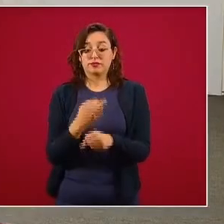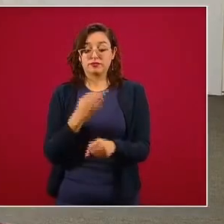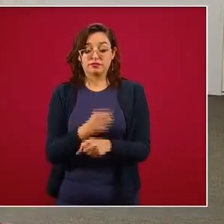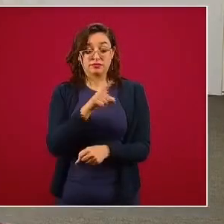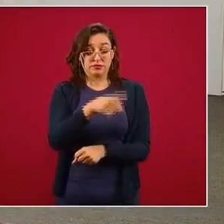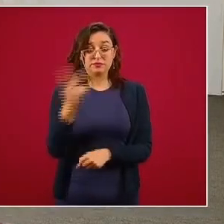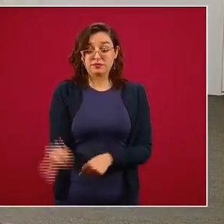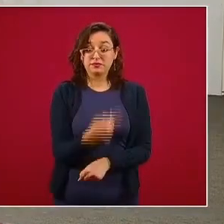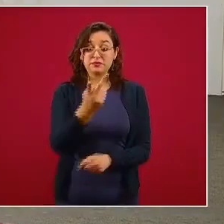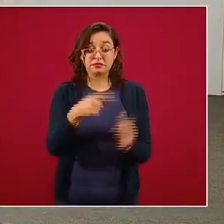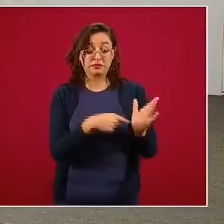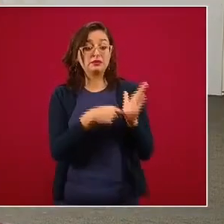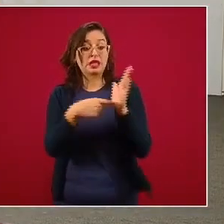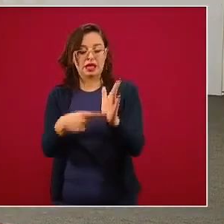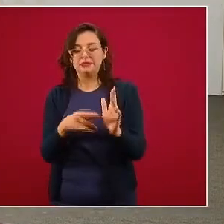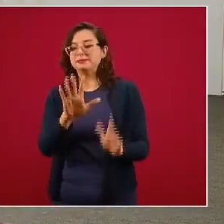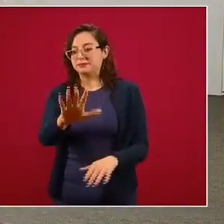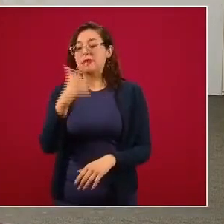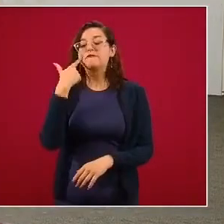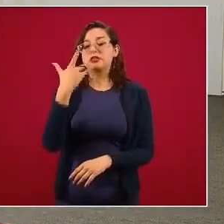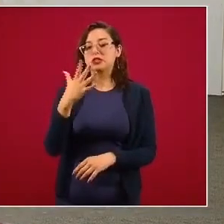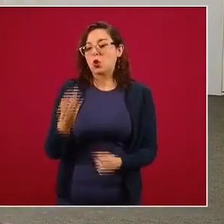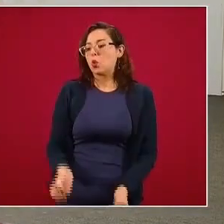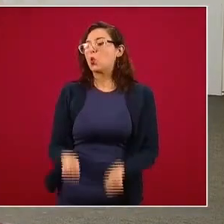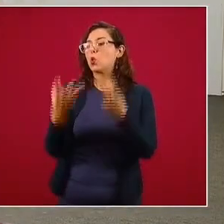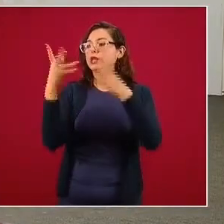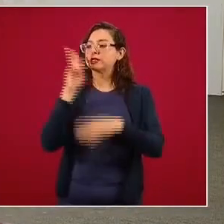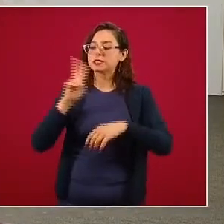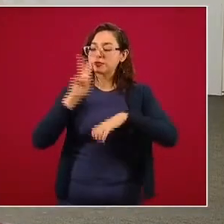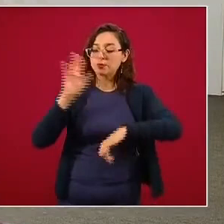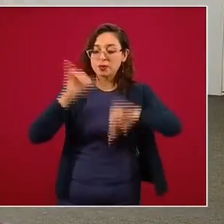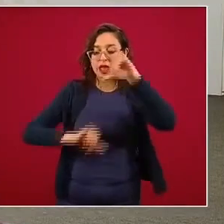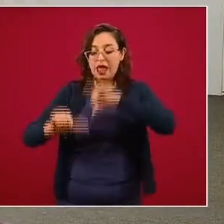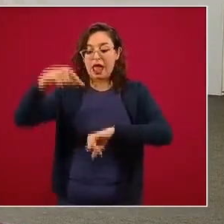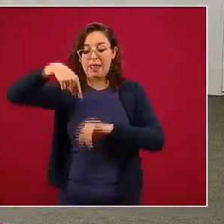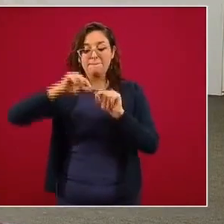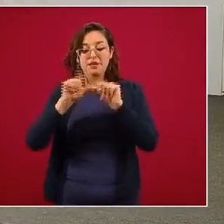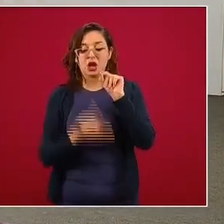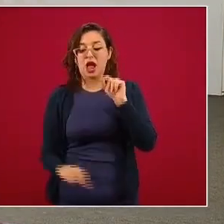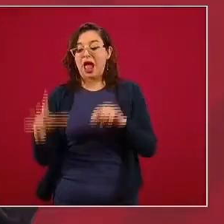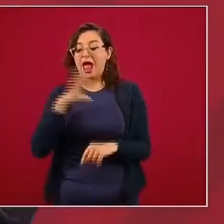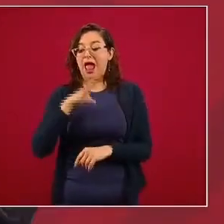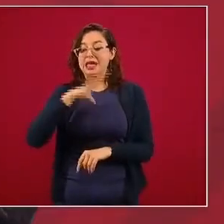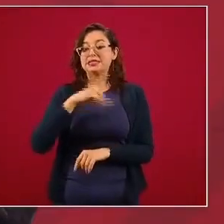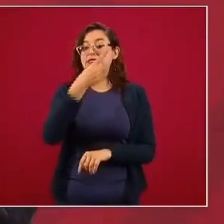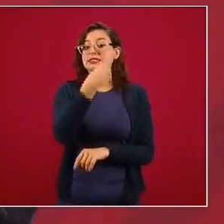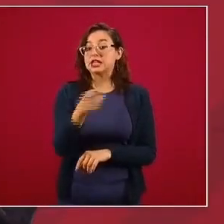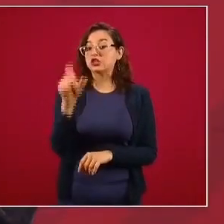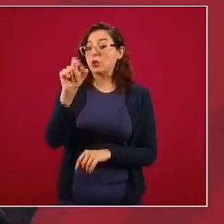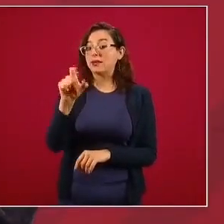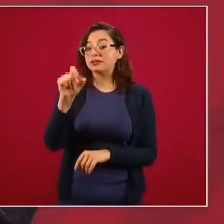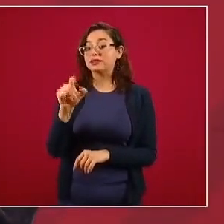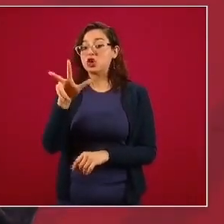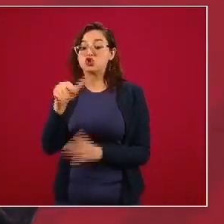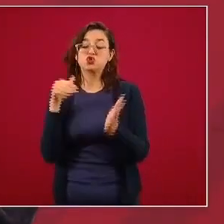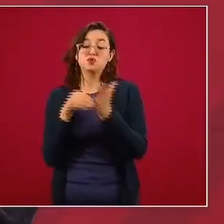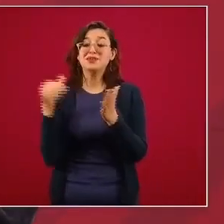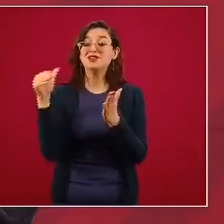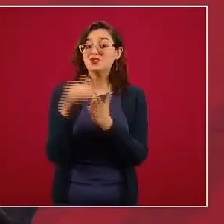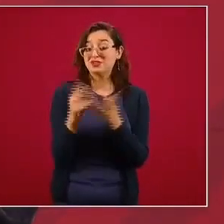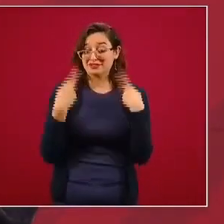visualizarlo. ¿Cuántas pruebas habría que hacer? México tiene 128 millones de habitantes, más de